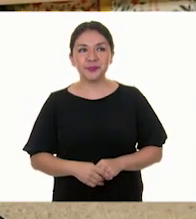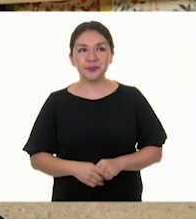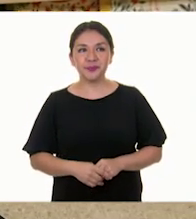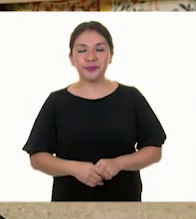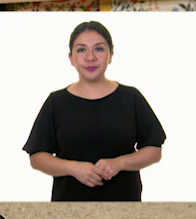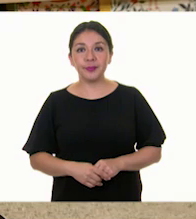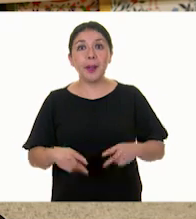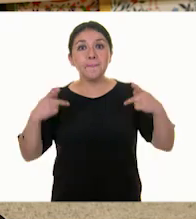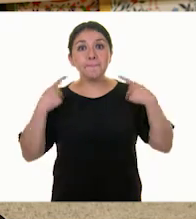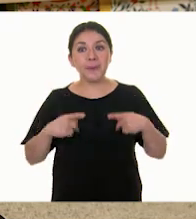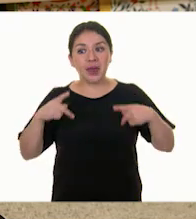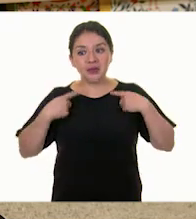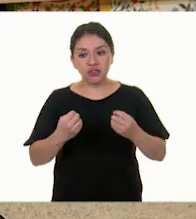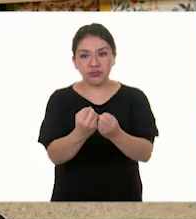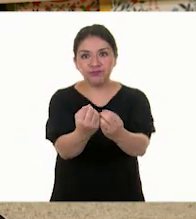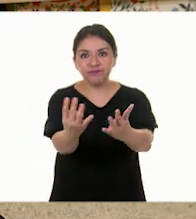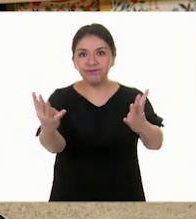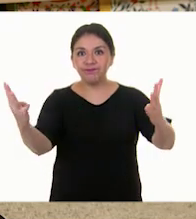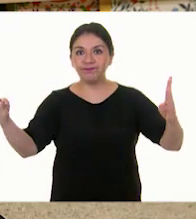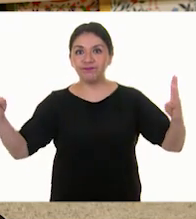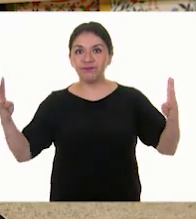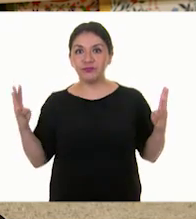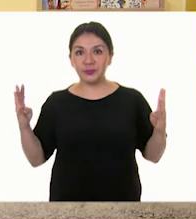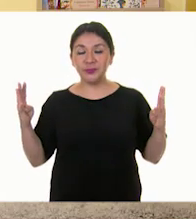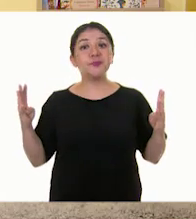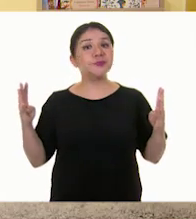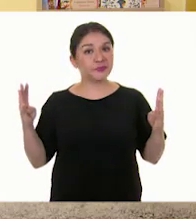el público.